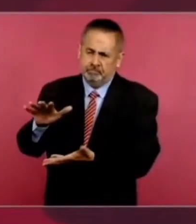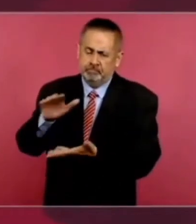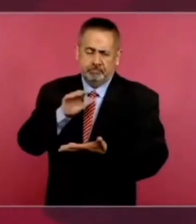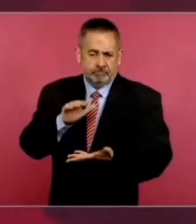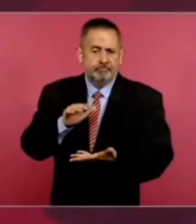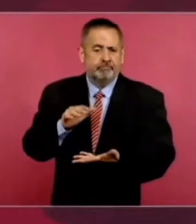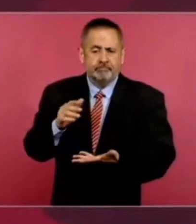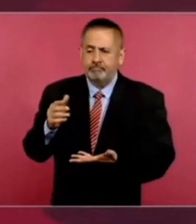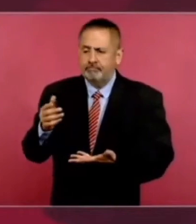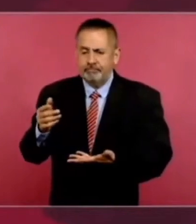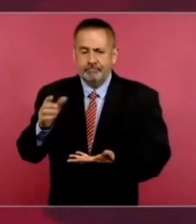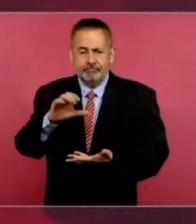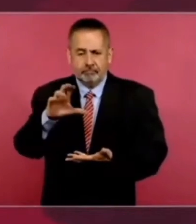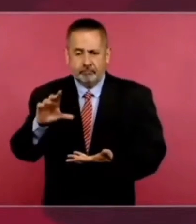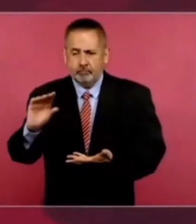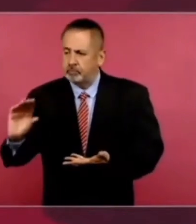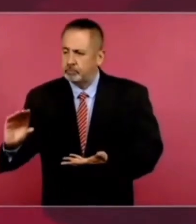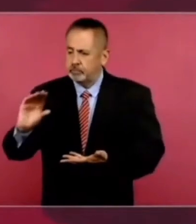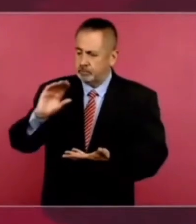hacienda pública,